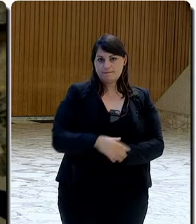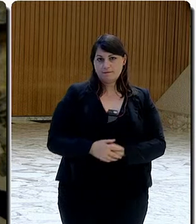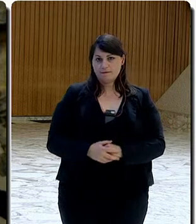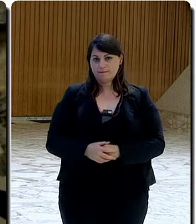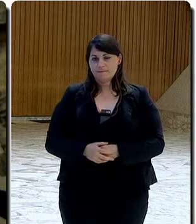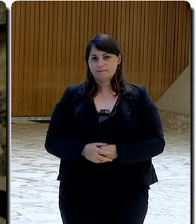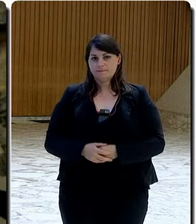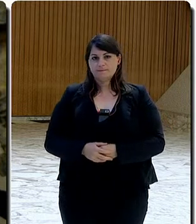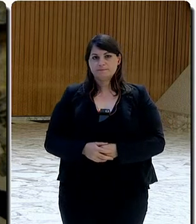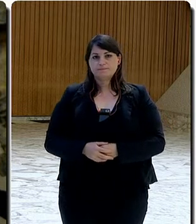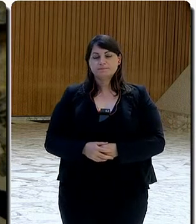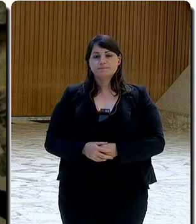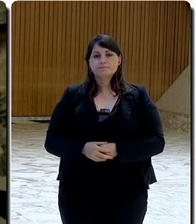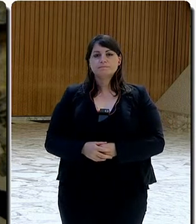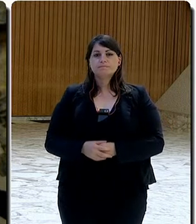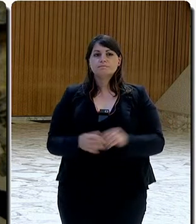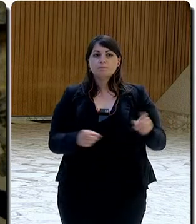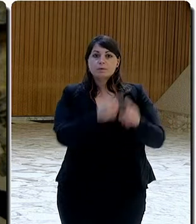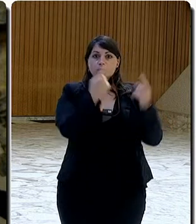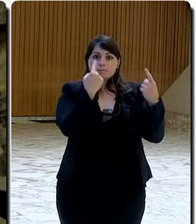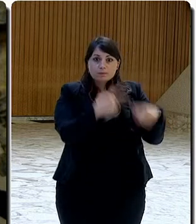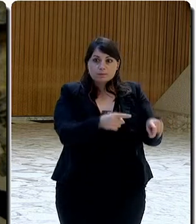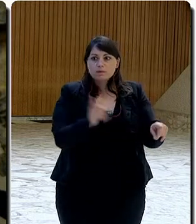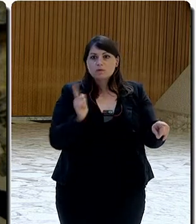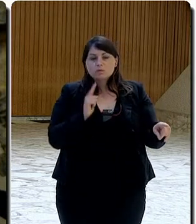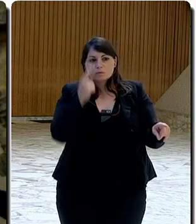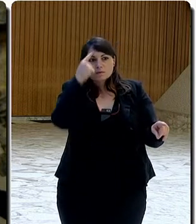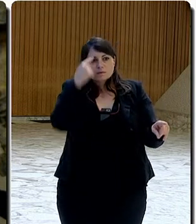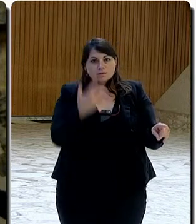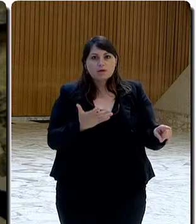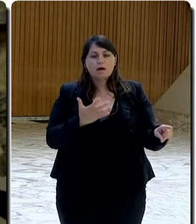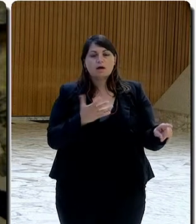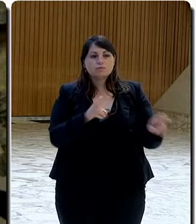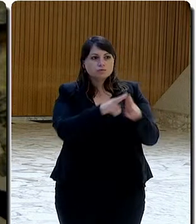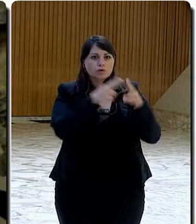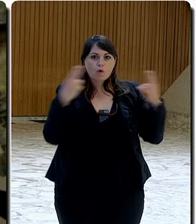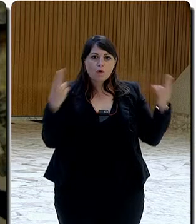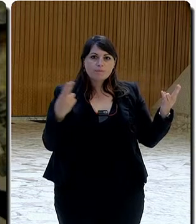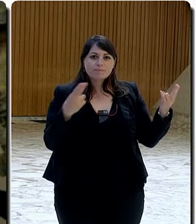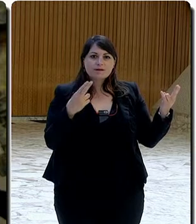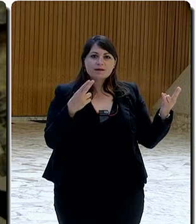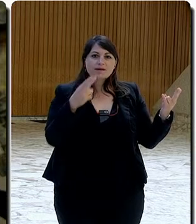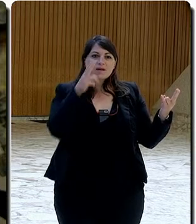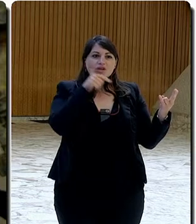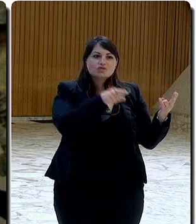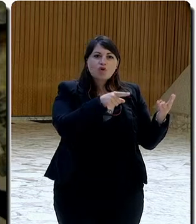cuando supimos que nuestra hija estaba embarazada de su cuarto hijo.